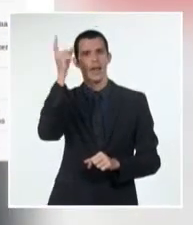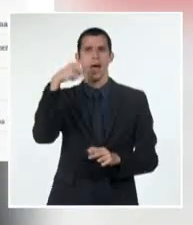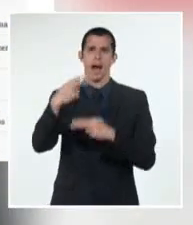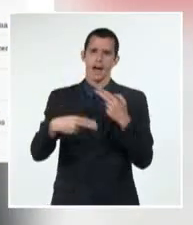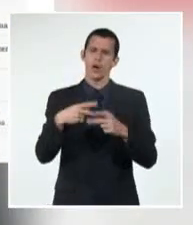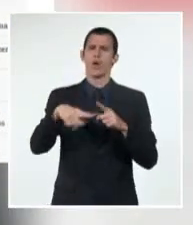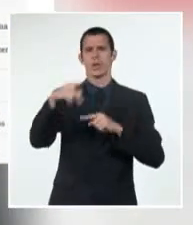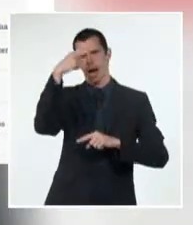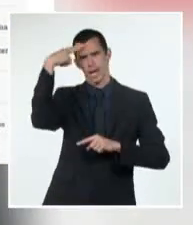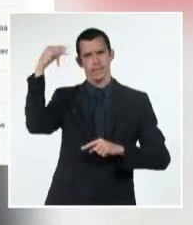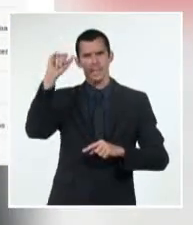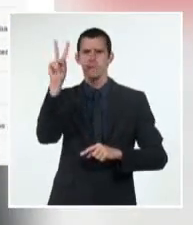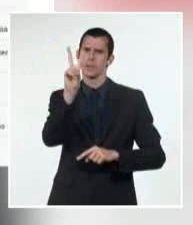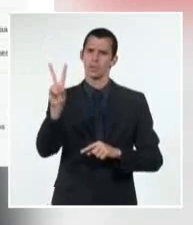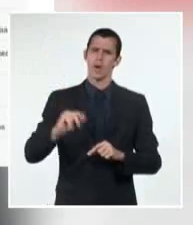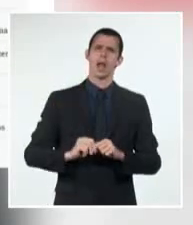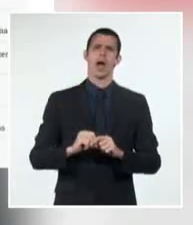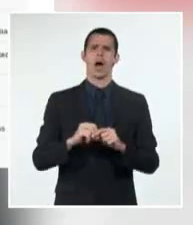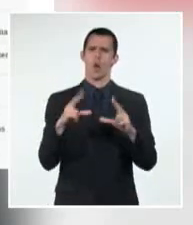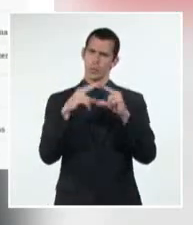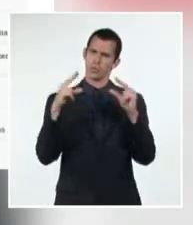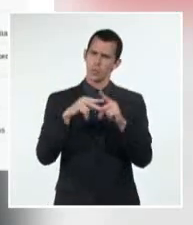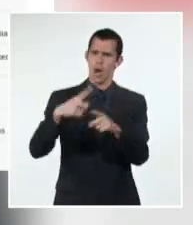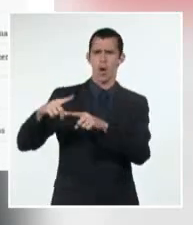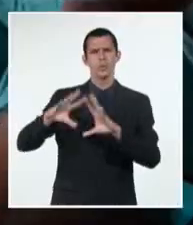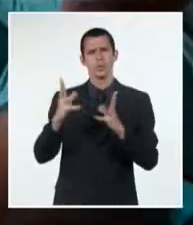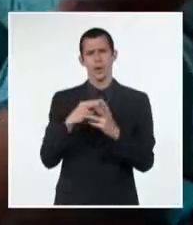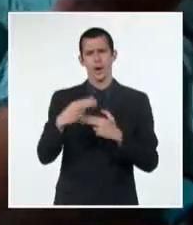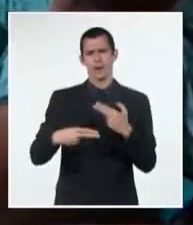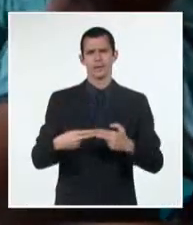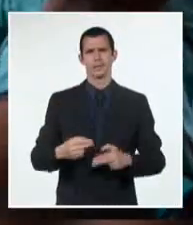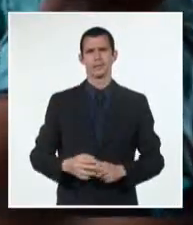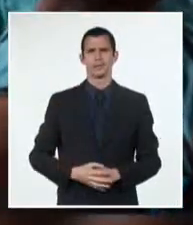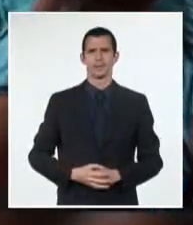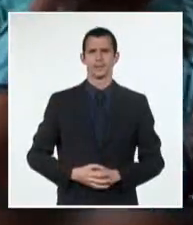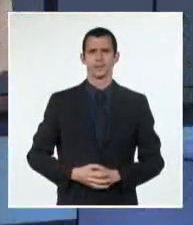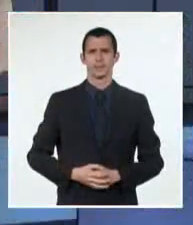Haití, Venezuela, Honduras y la mayor de las Antillas.